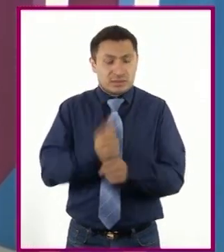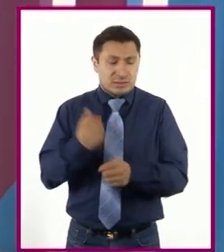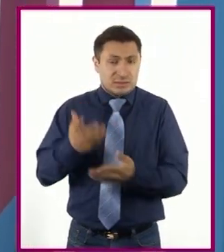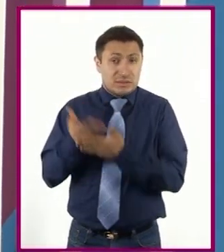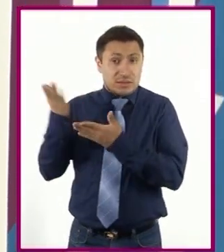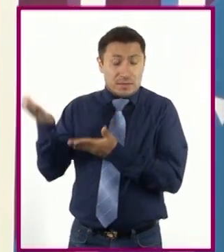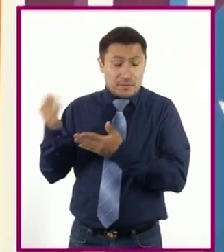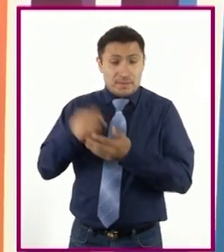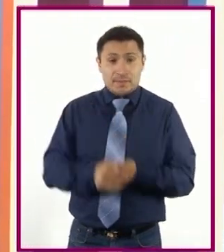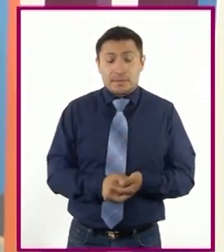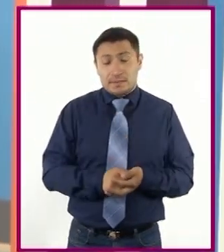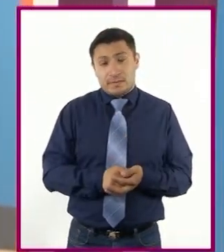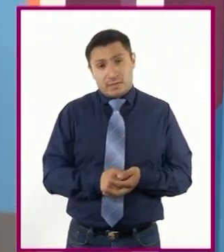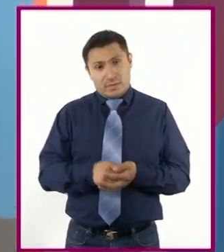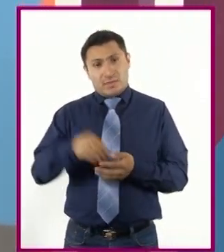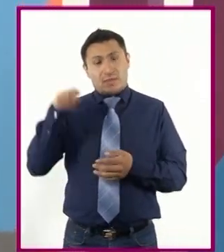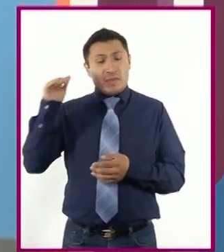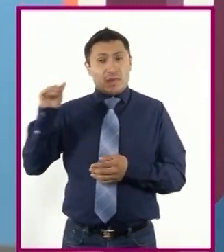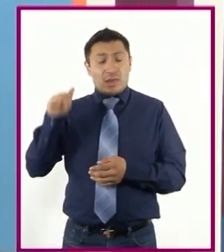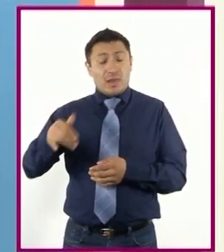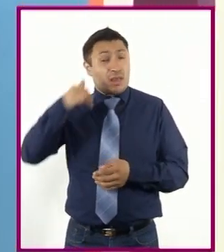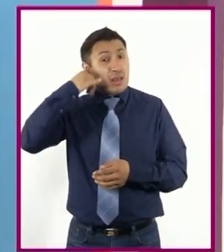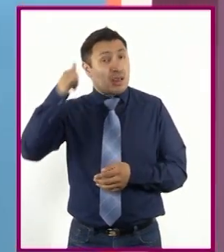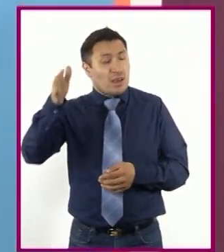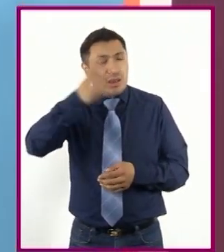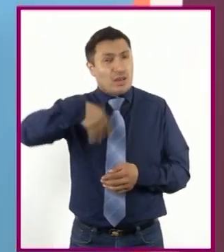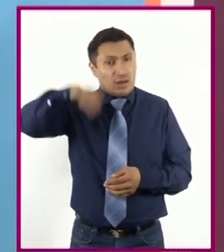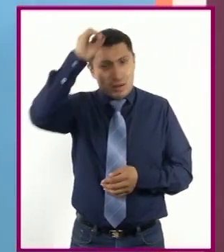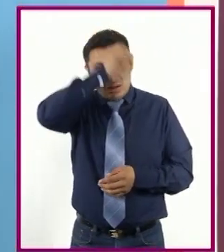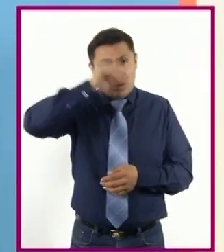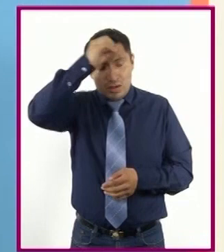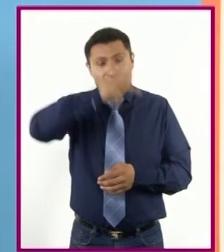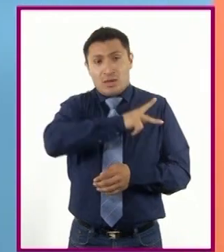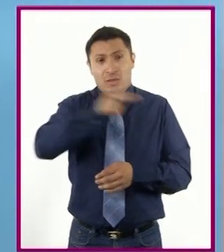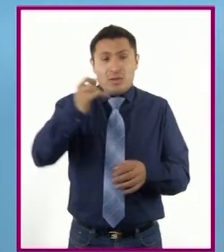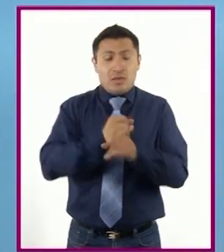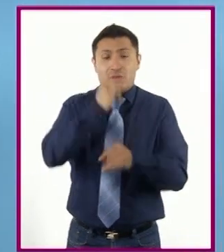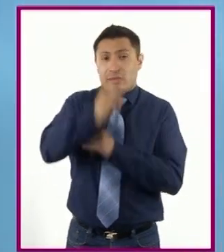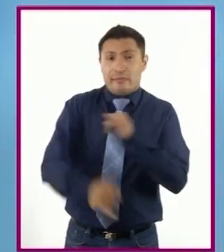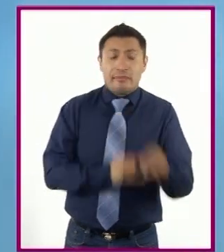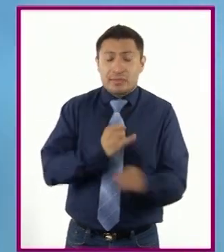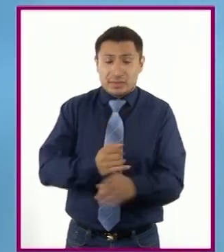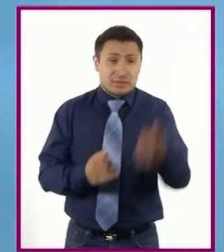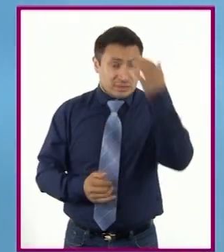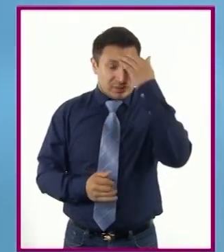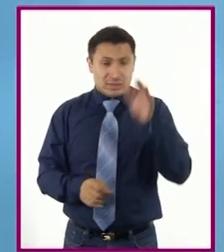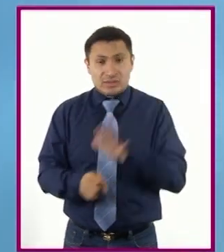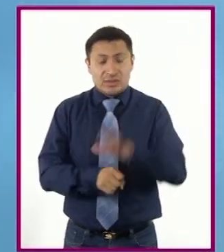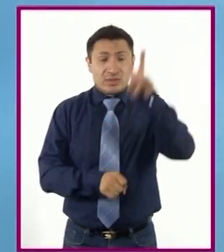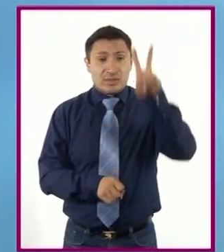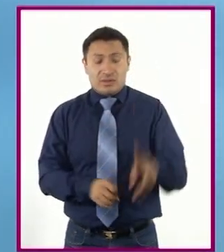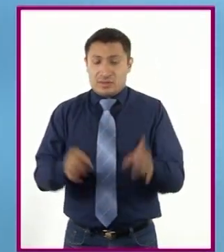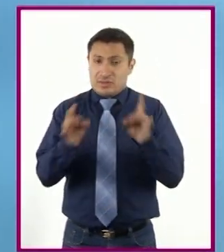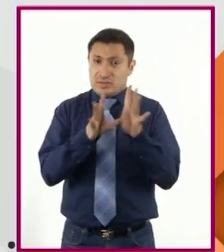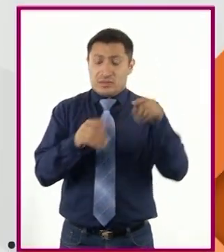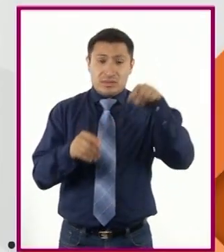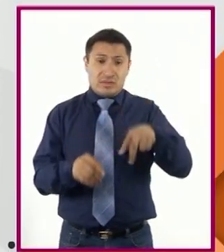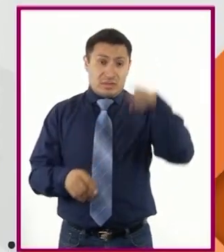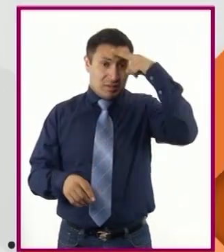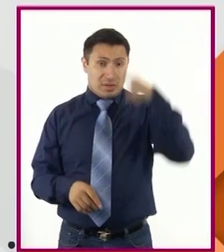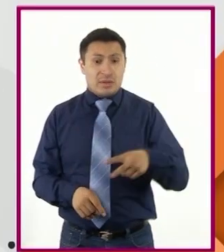expedido. Llamó a la unidad y buscó que la opinión pública internacional conociera la realidad de la situación